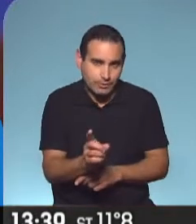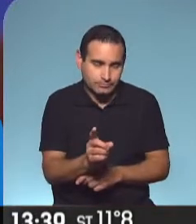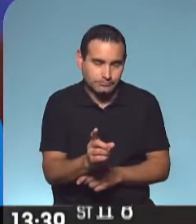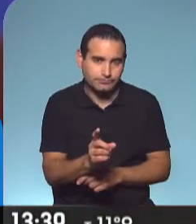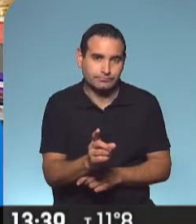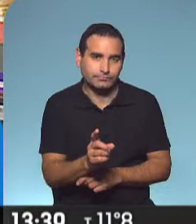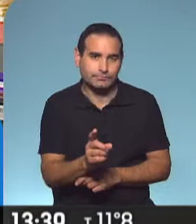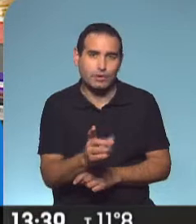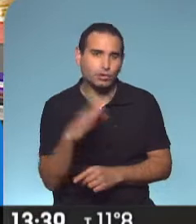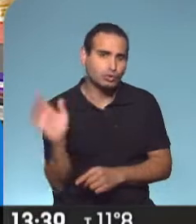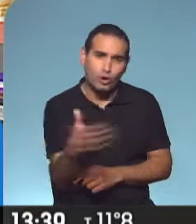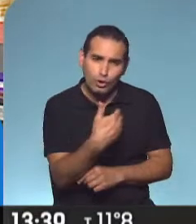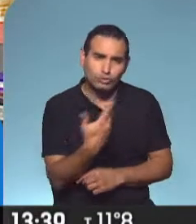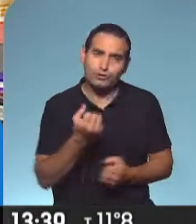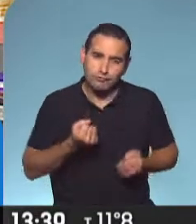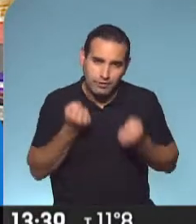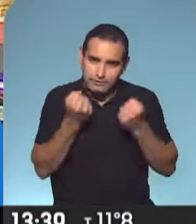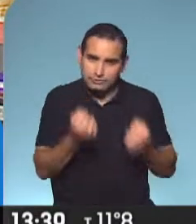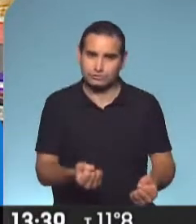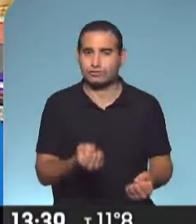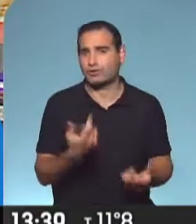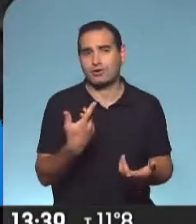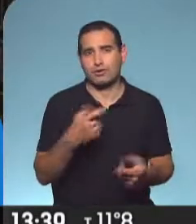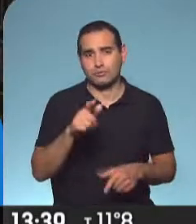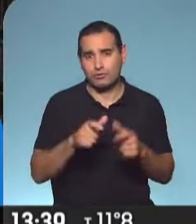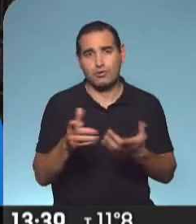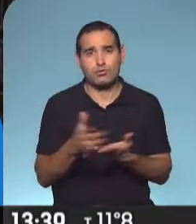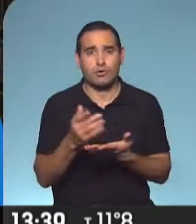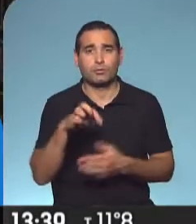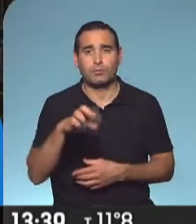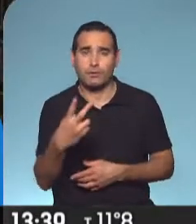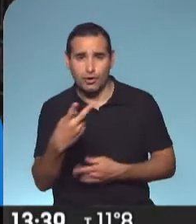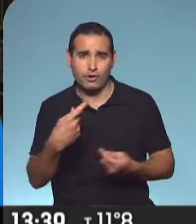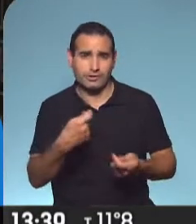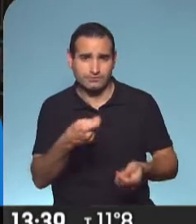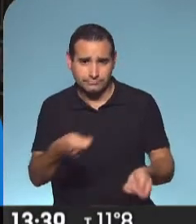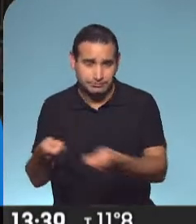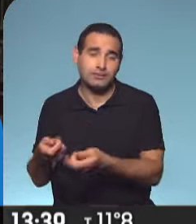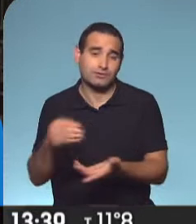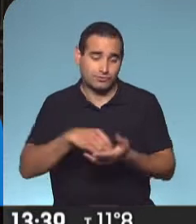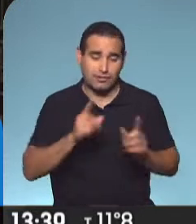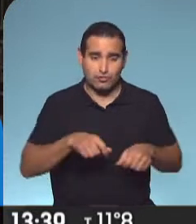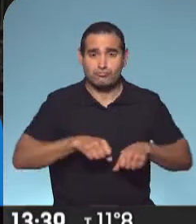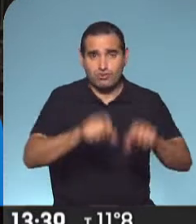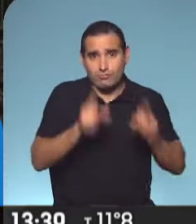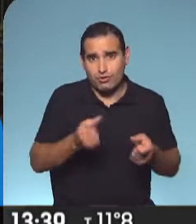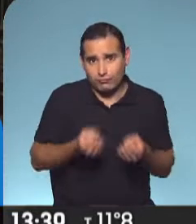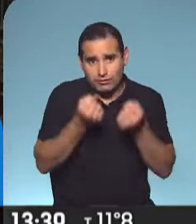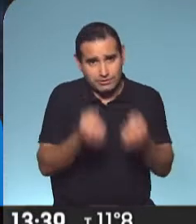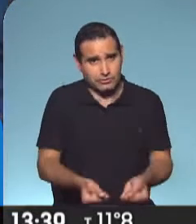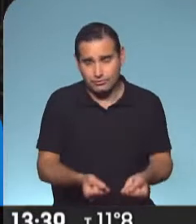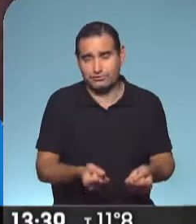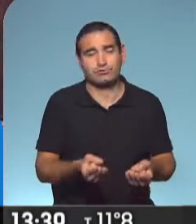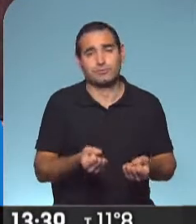que todos estamos haciendo un gran esfuerzo, desde los proveedores de nuestros hasta nosotros mismos, estamos tratando de poner todo